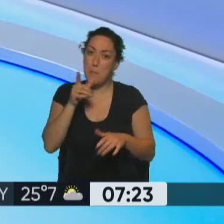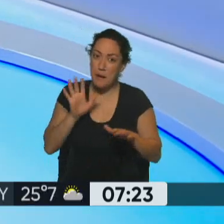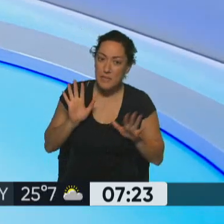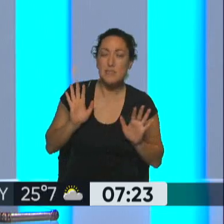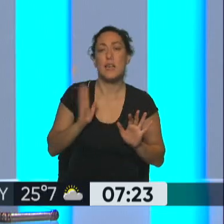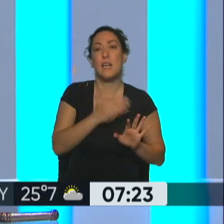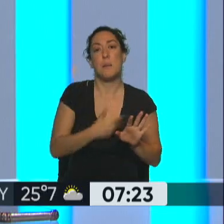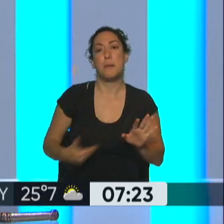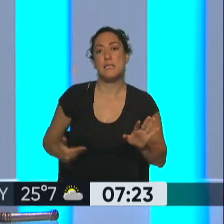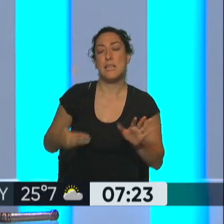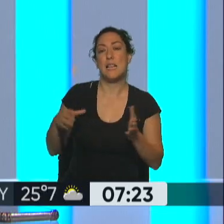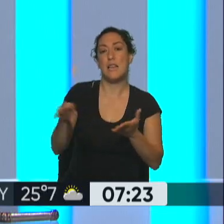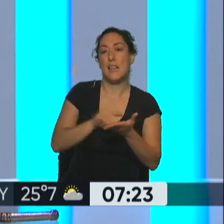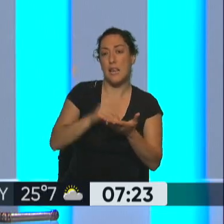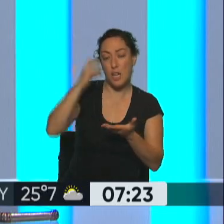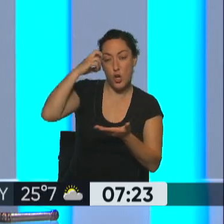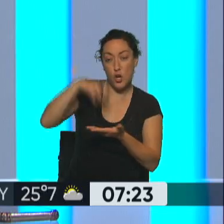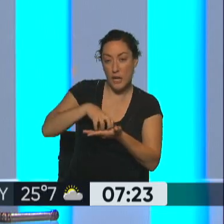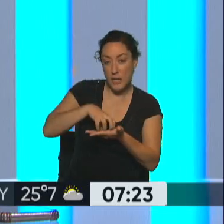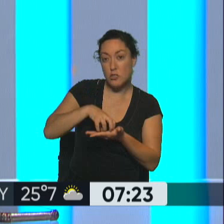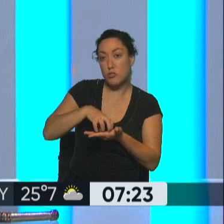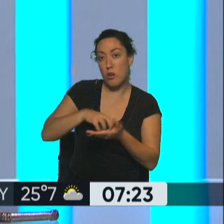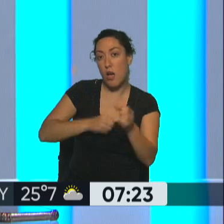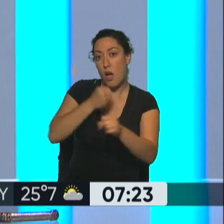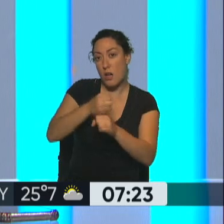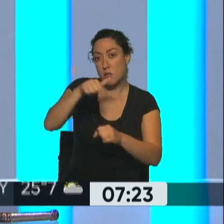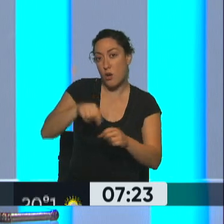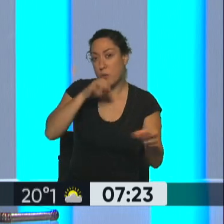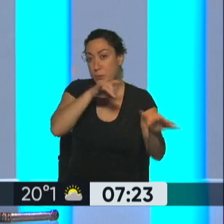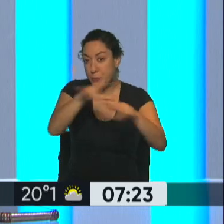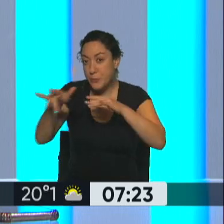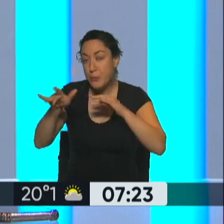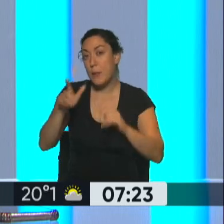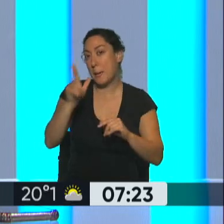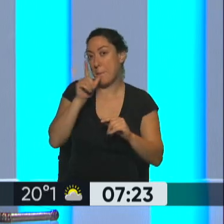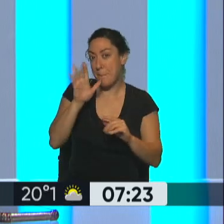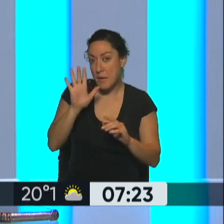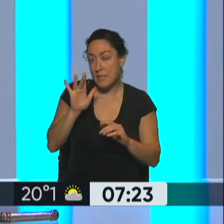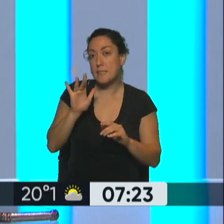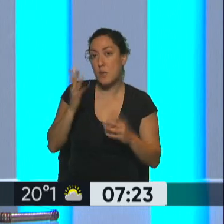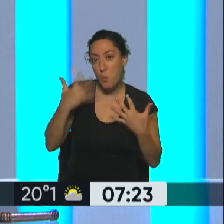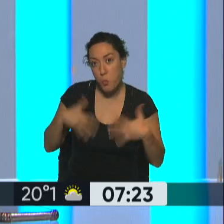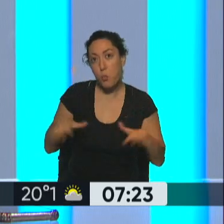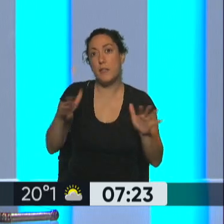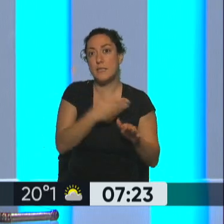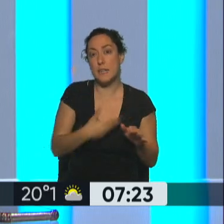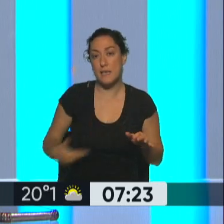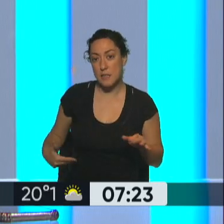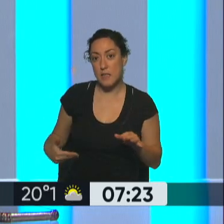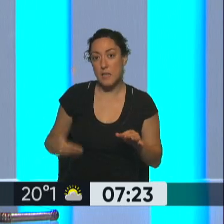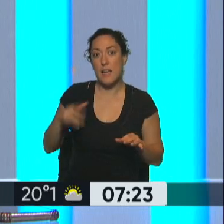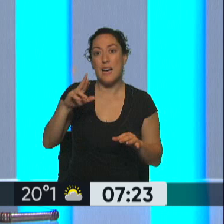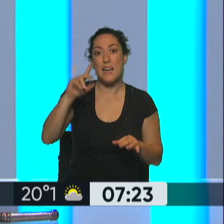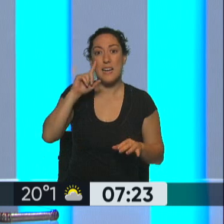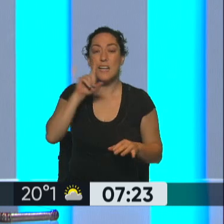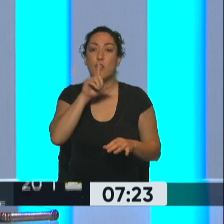por lo menos, que trasciende dentro de lo que son los pasillos del Congreso, y que tiene muchas fichas para ser presidente de la Cámara es Cristian Ritondo.